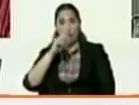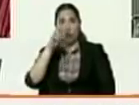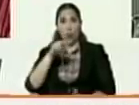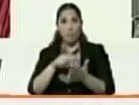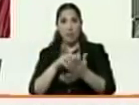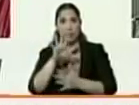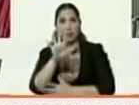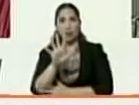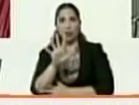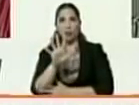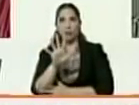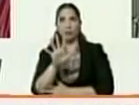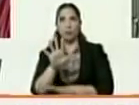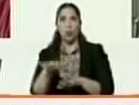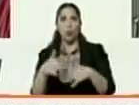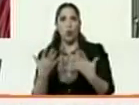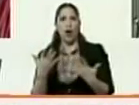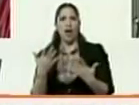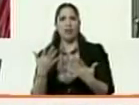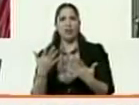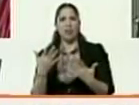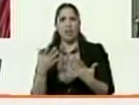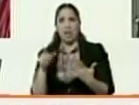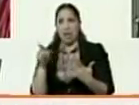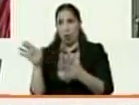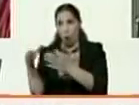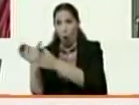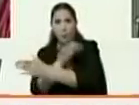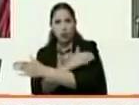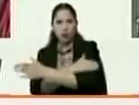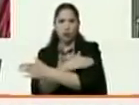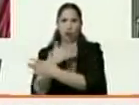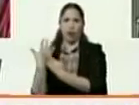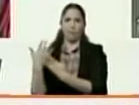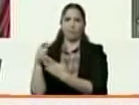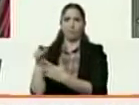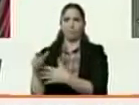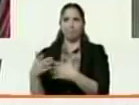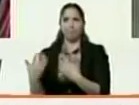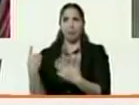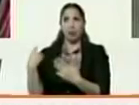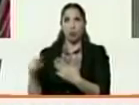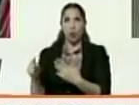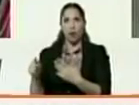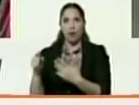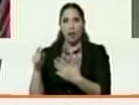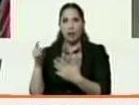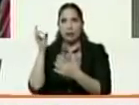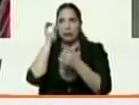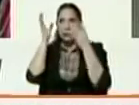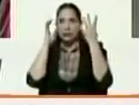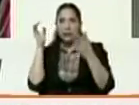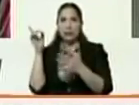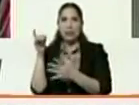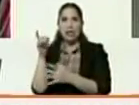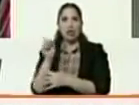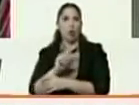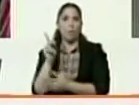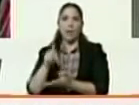2005, que tuvieron la gente, ellos son muy originales, tuvieron la genial idea de no